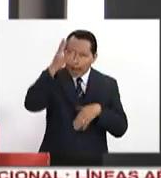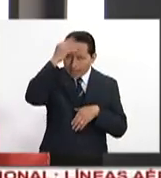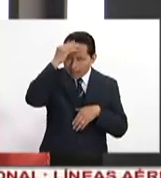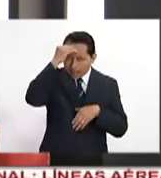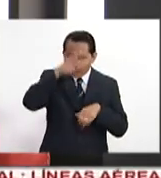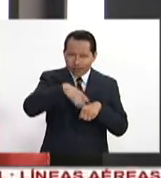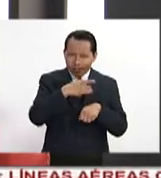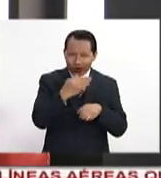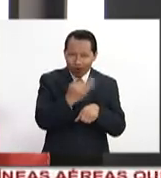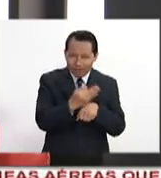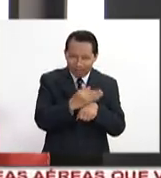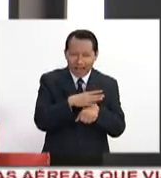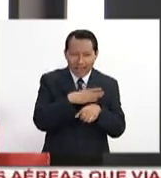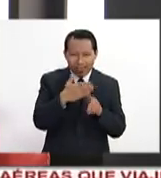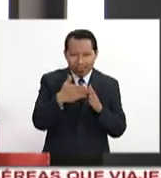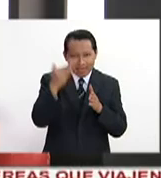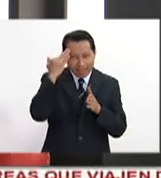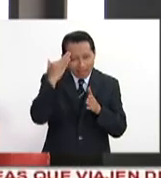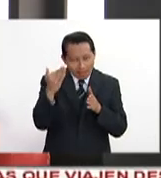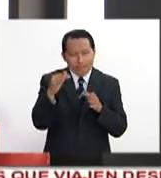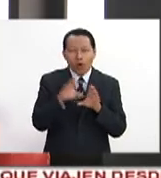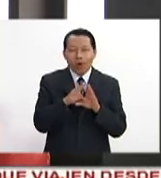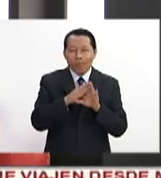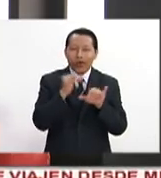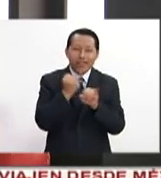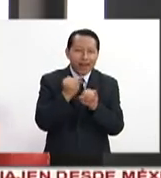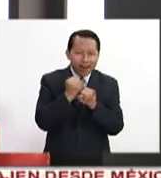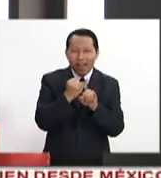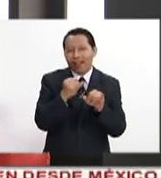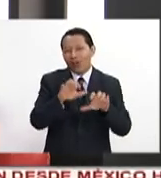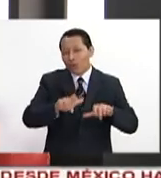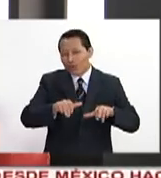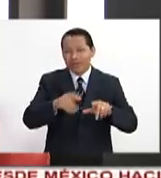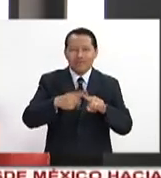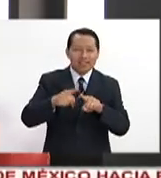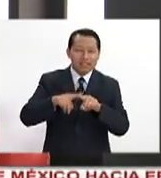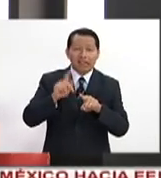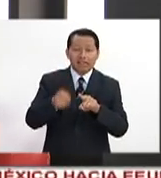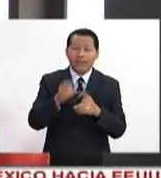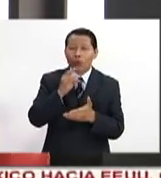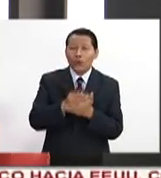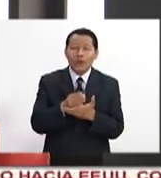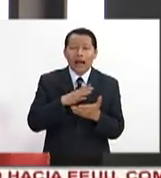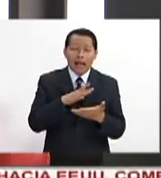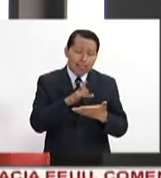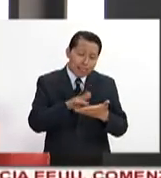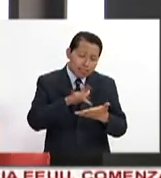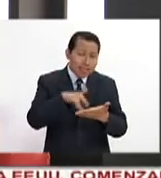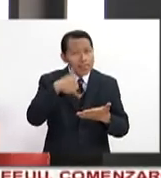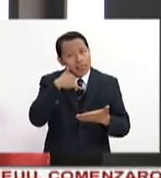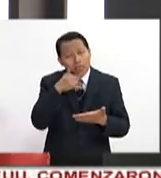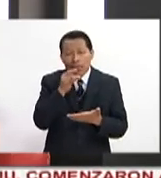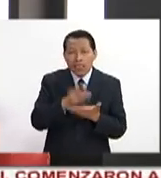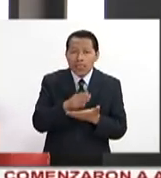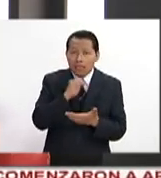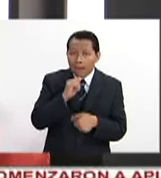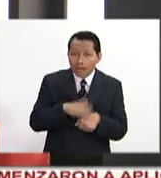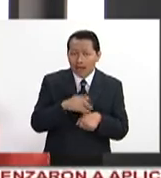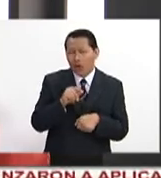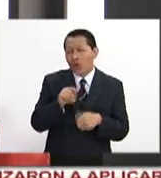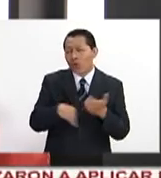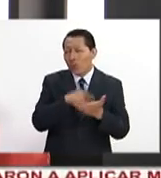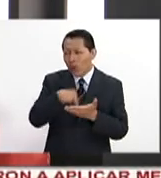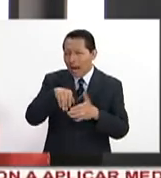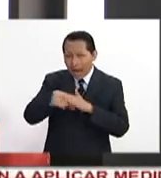que vivimos una época digital, entonces ellos también no nada más quieren aprender desde un iPad, desde un teléfono, quieren también estar en